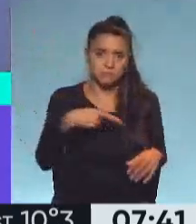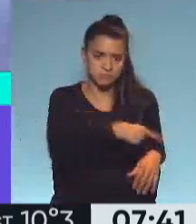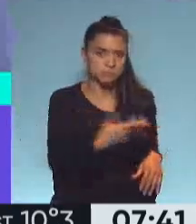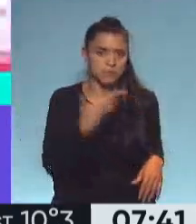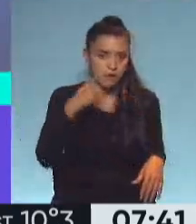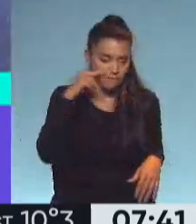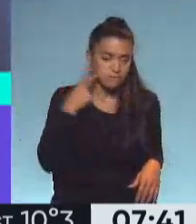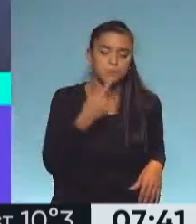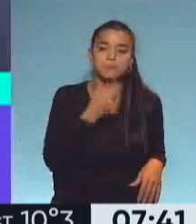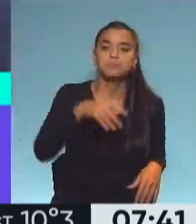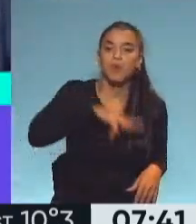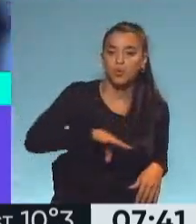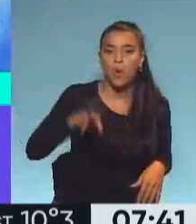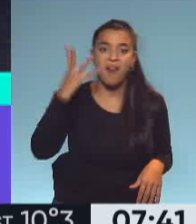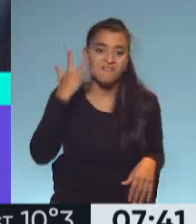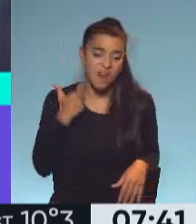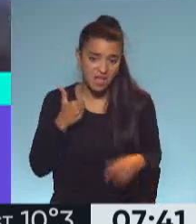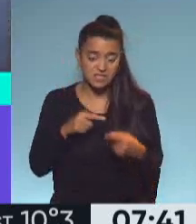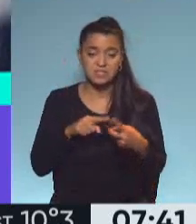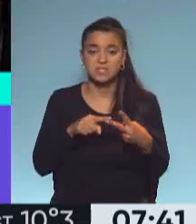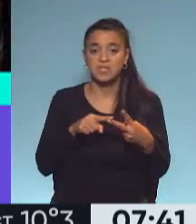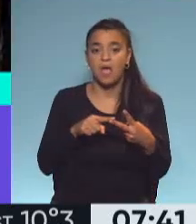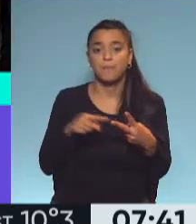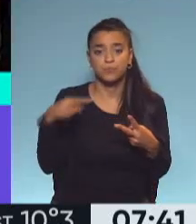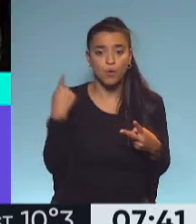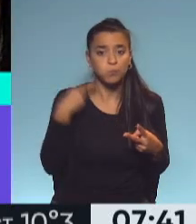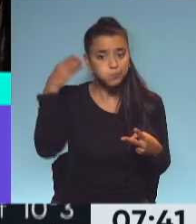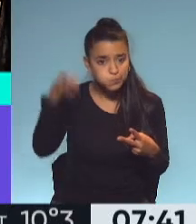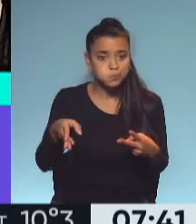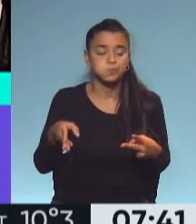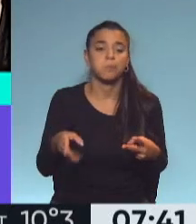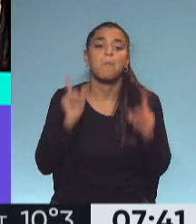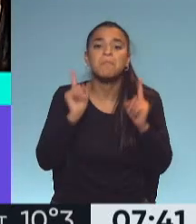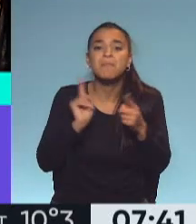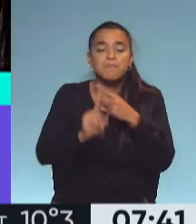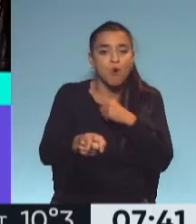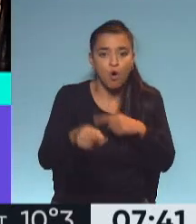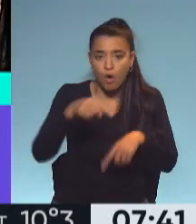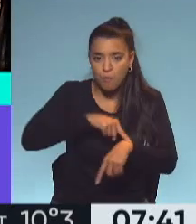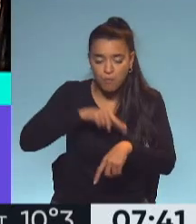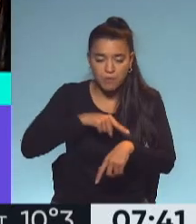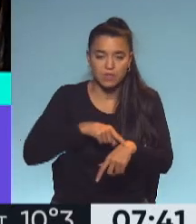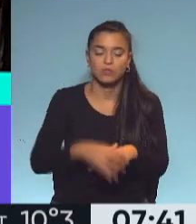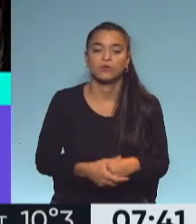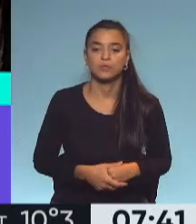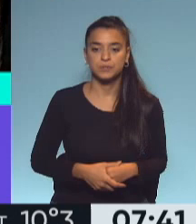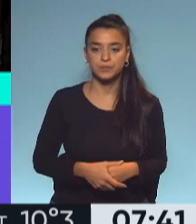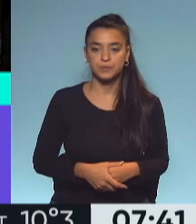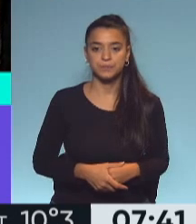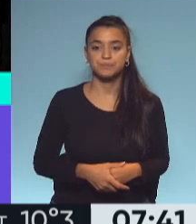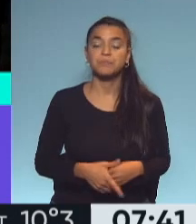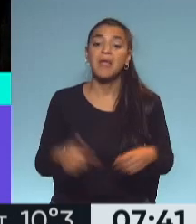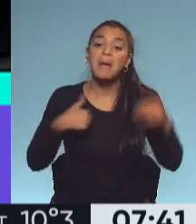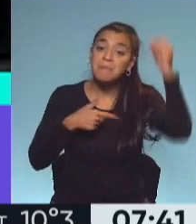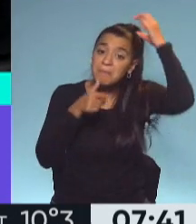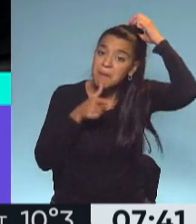hablar en el caso de Portugal y Francia, porque estuvimos ahí casi en vivo y en directo, y me parece